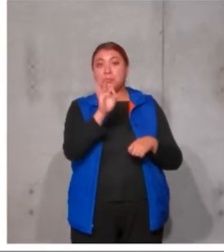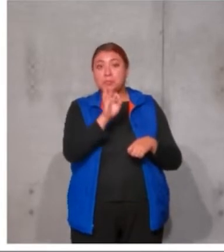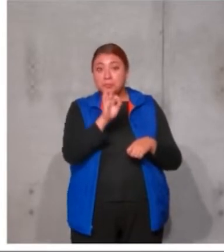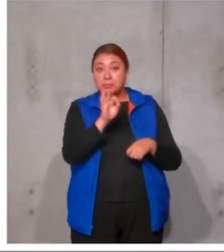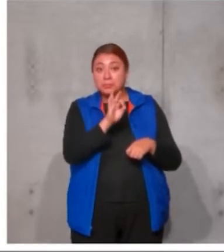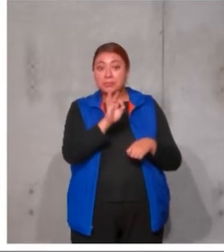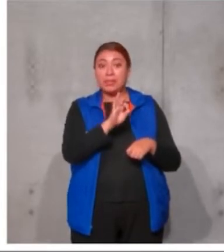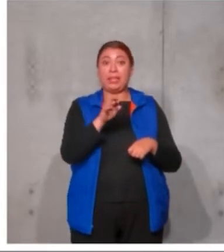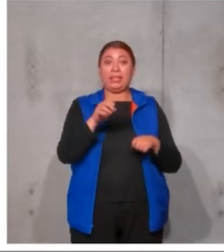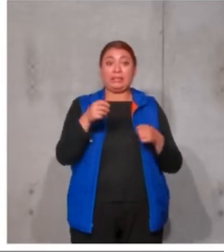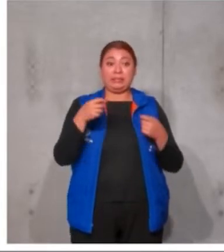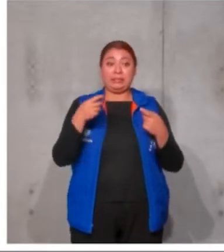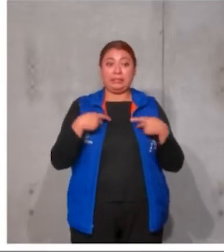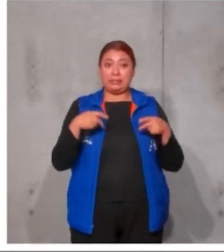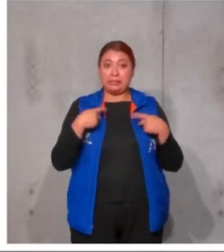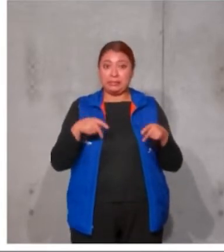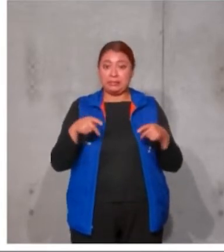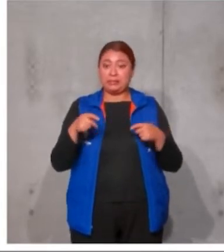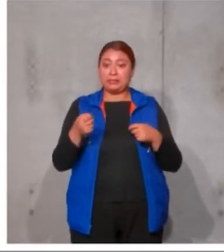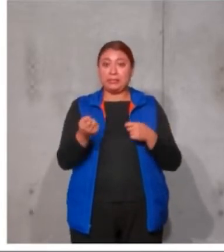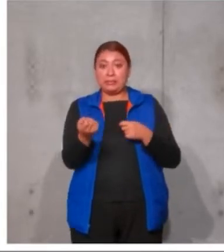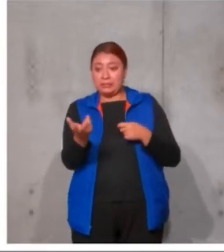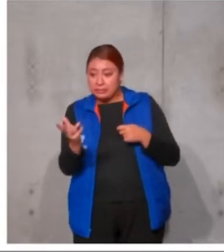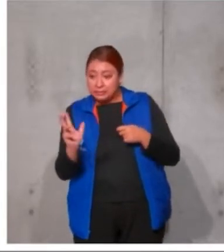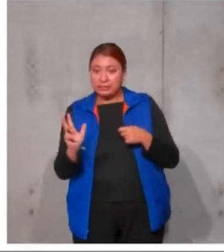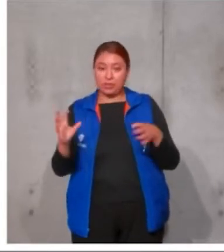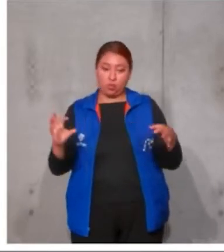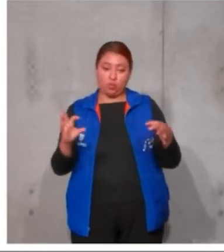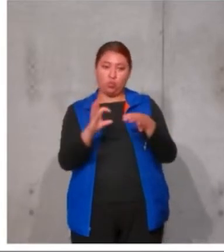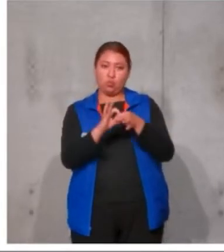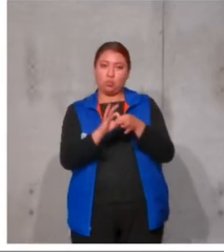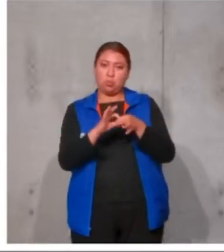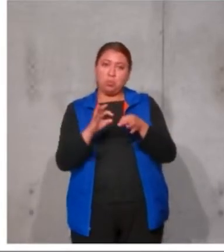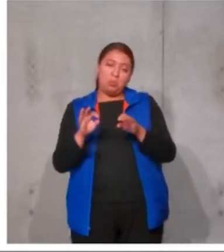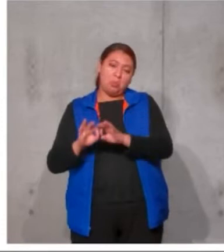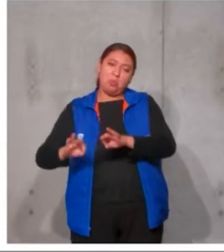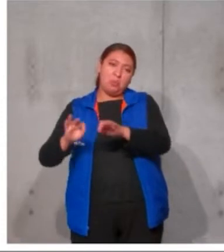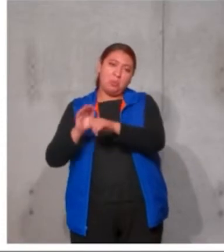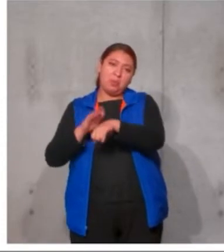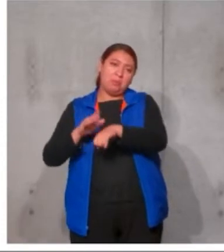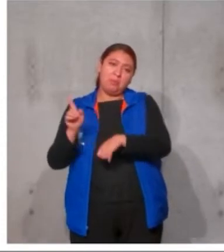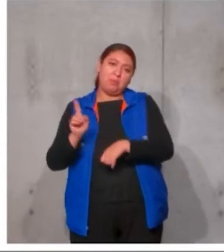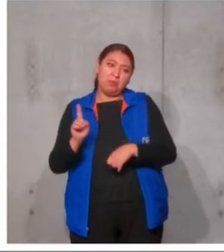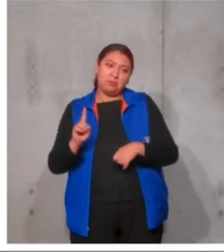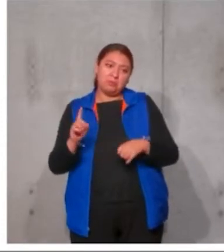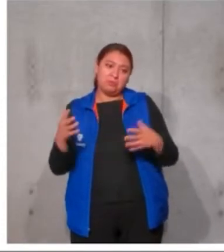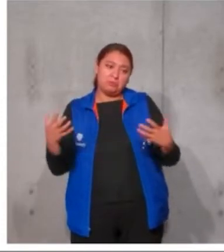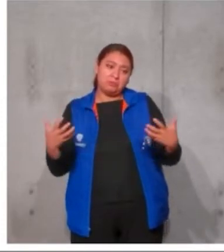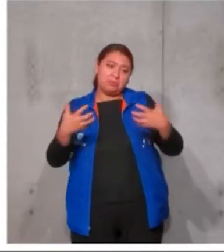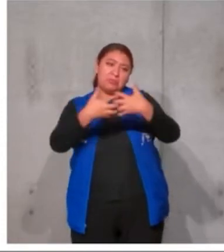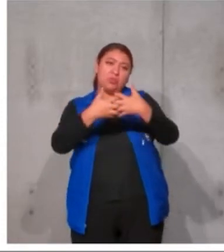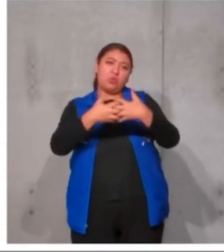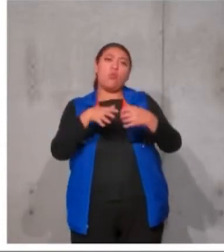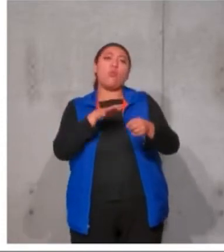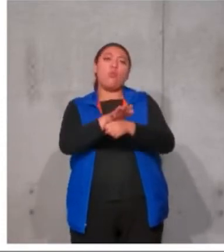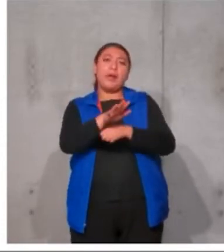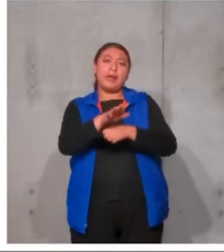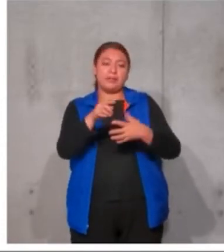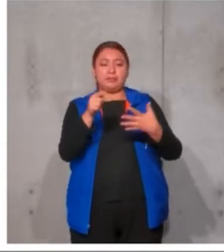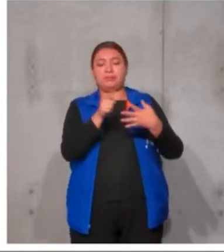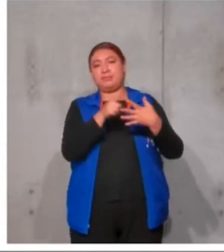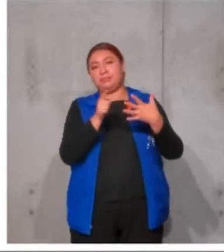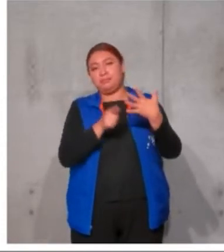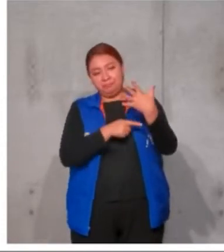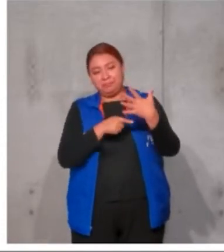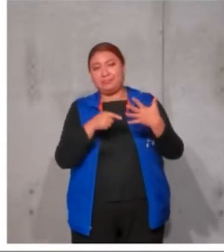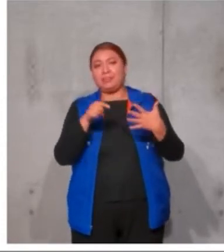más relevantes para la empresa tienen la misma relevancia para sus grupos de interés. Y yo aquí les puse 5 temas, ¿no? Primero puse el